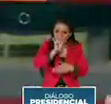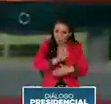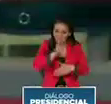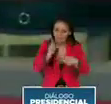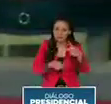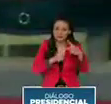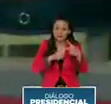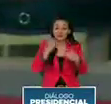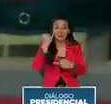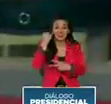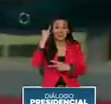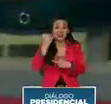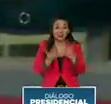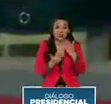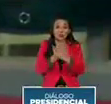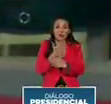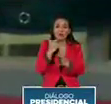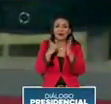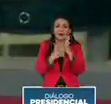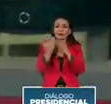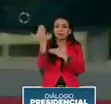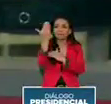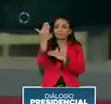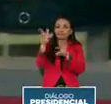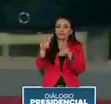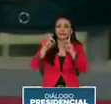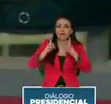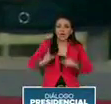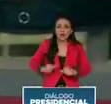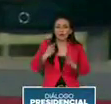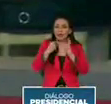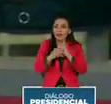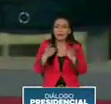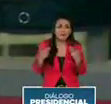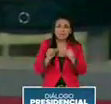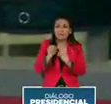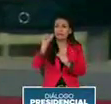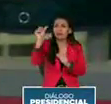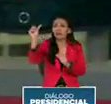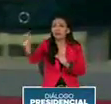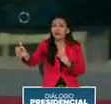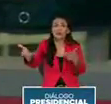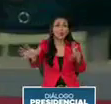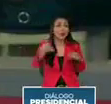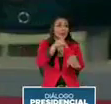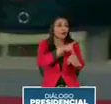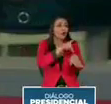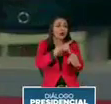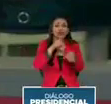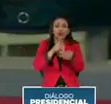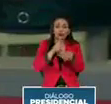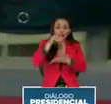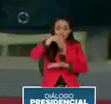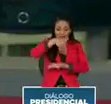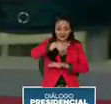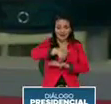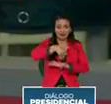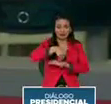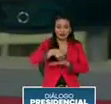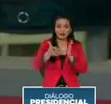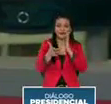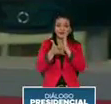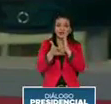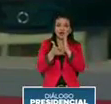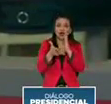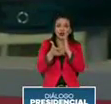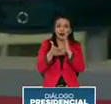lo ha propuesto, telemedicina. No tenemos profesionales en lugares muy alejados. Un centro robótico va a dotar de robot